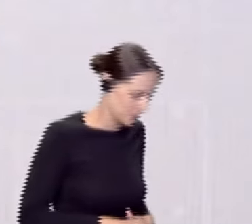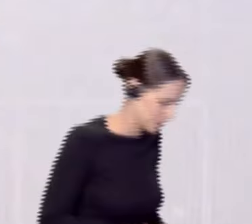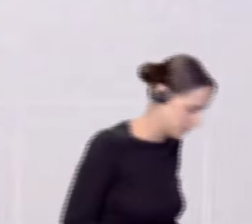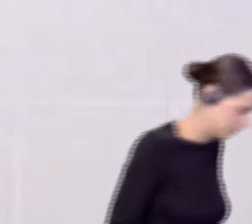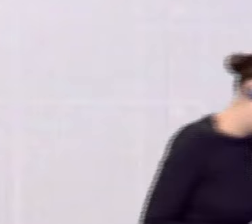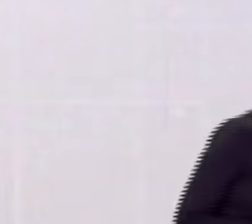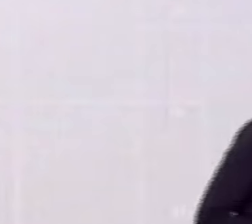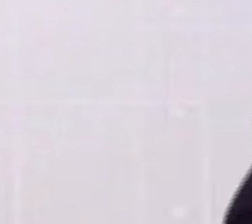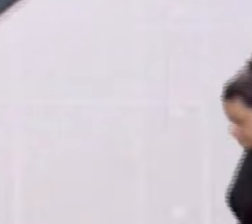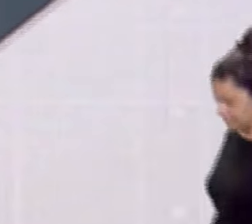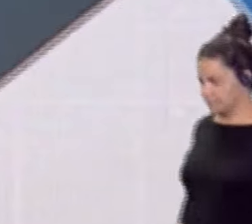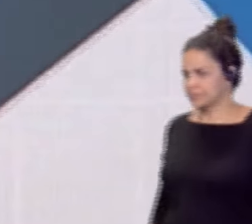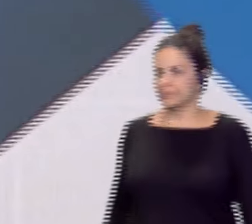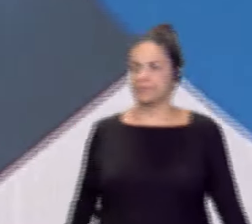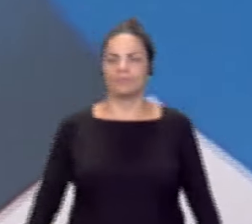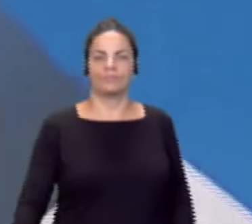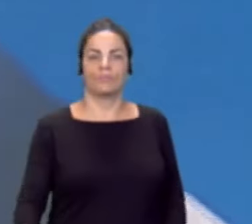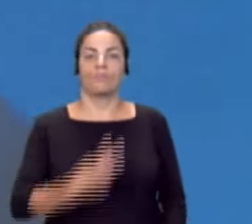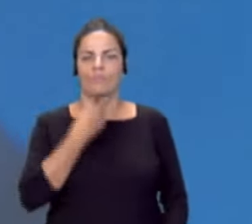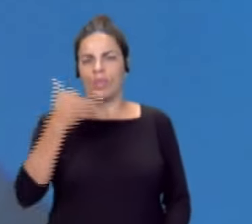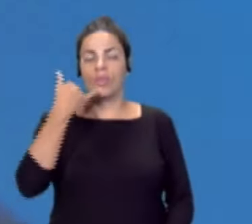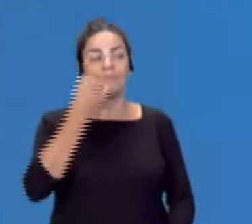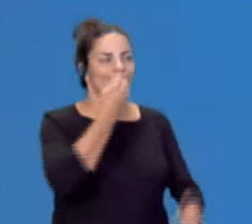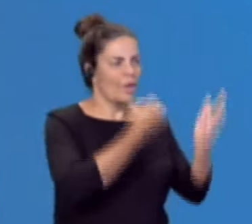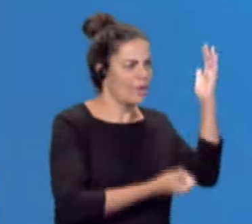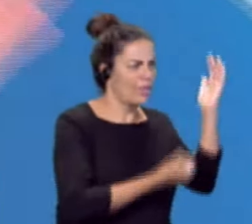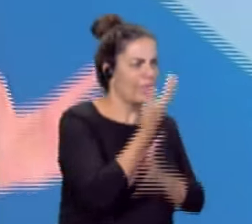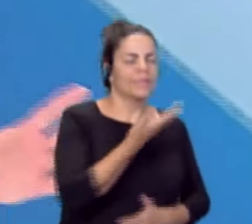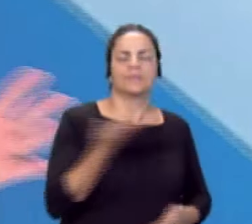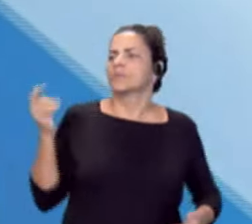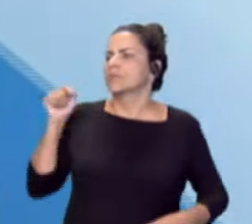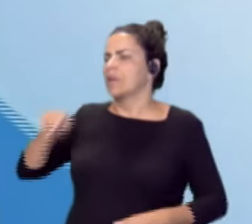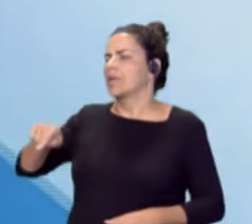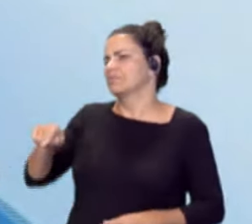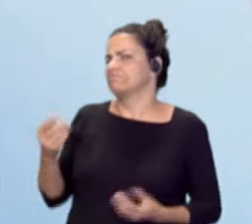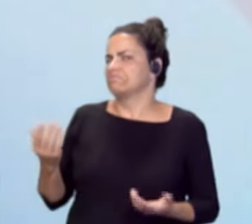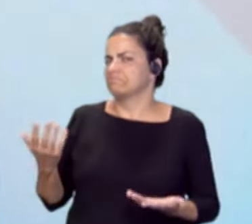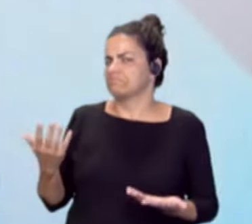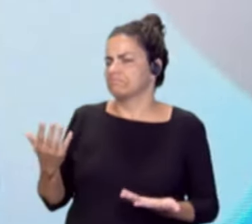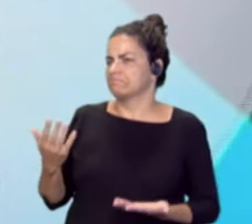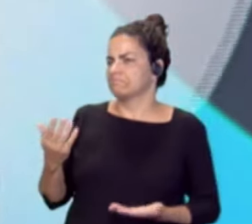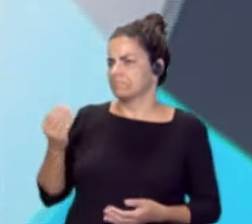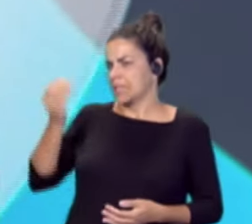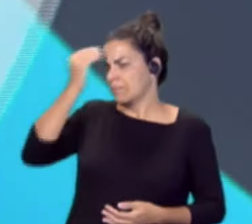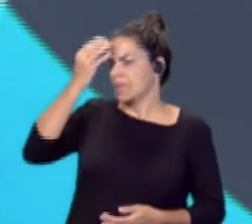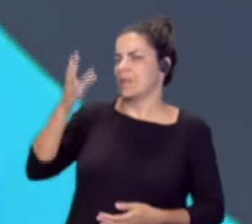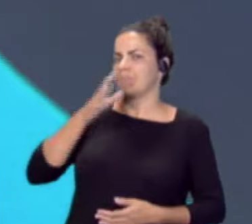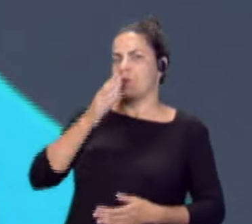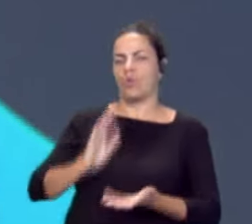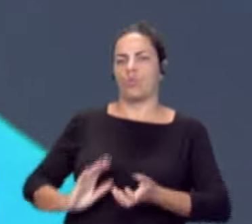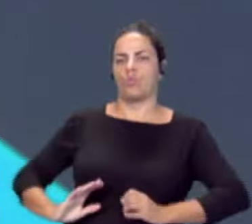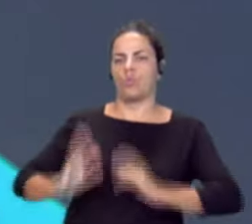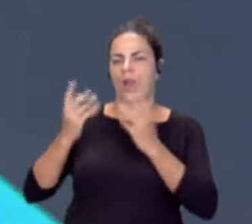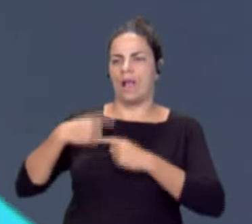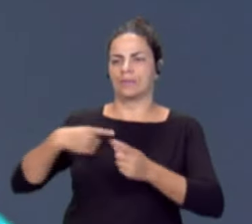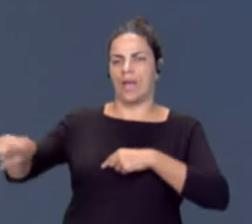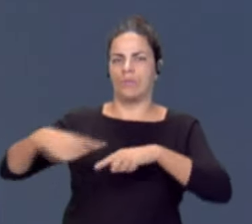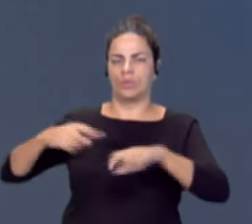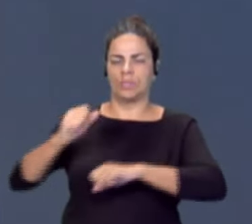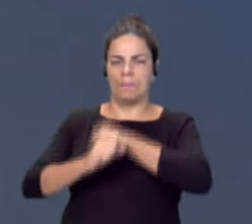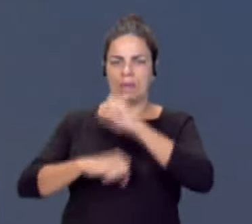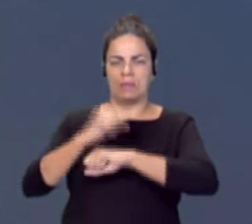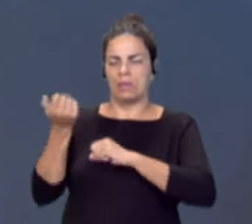Buenos días. Bueno. ¿A usted qué le parece que se haya desconvocado, por un lado, la huelga del transporte de mercancías y se mantenga pues